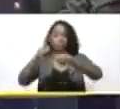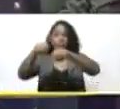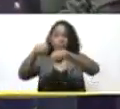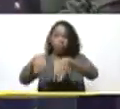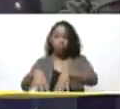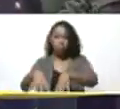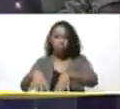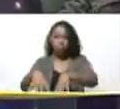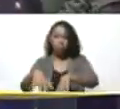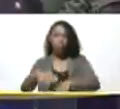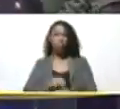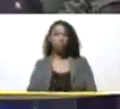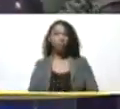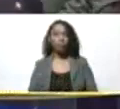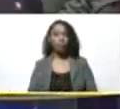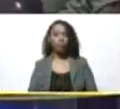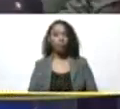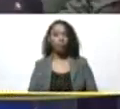rendición.